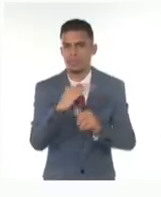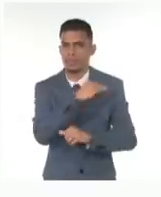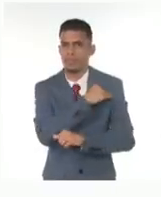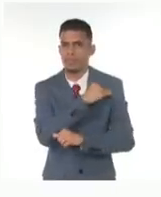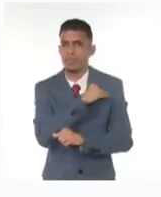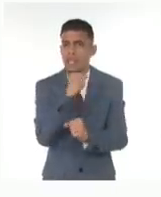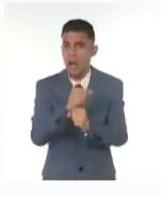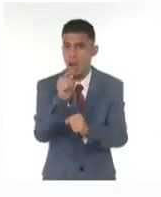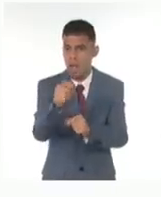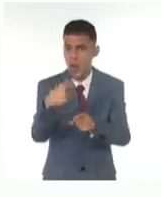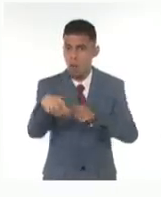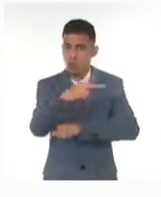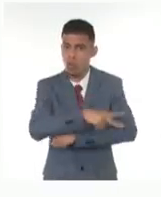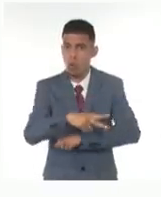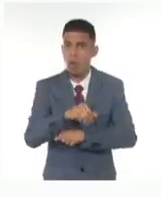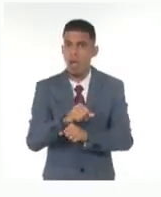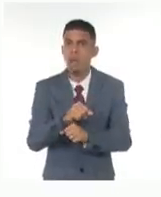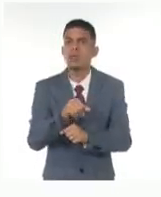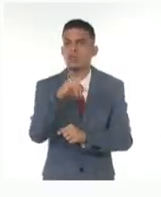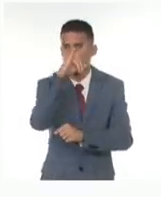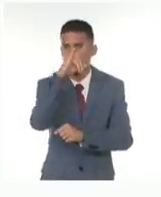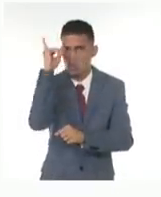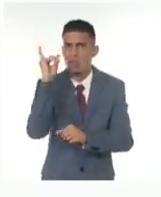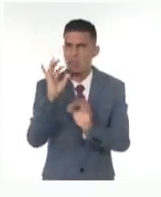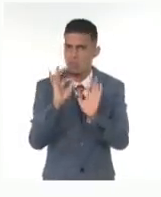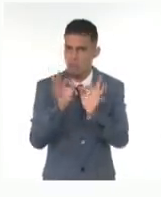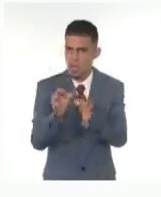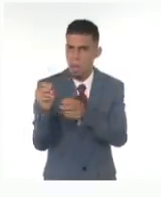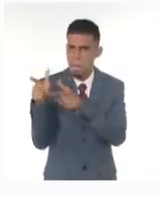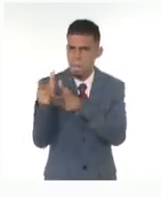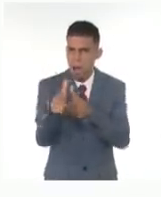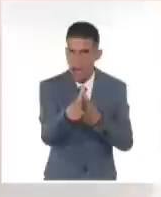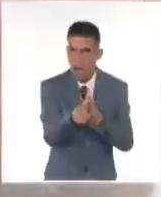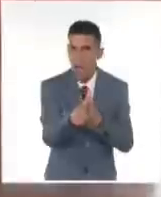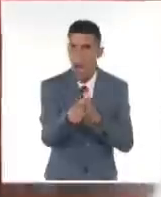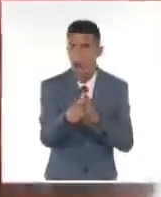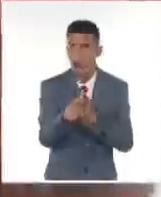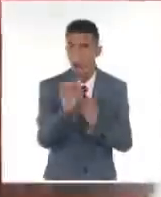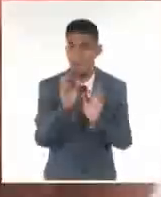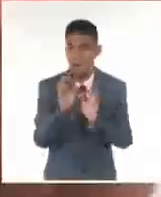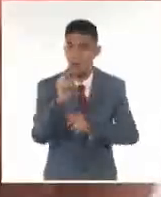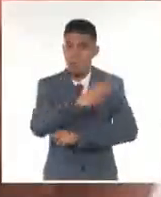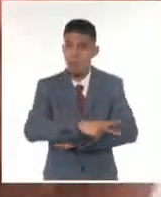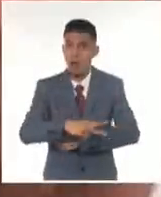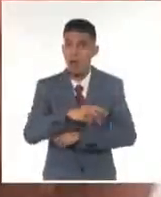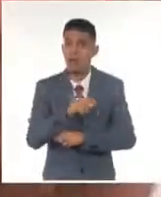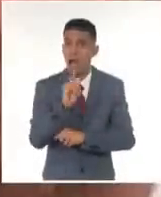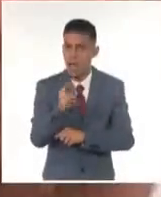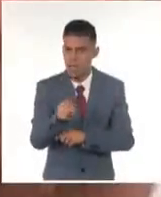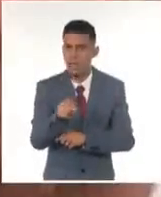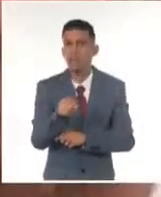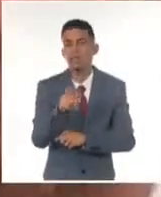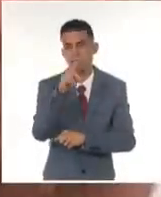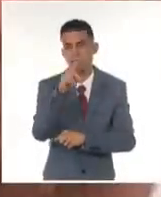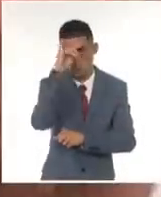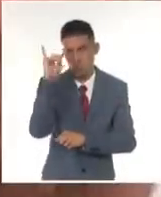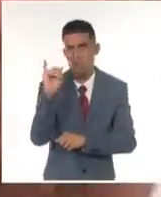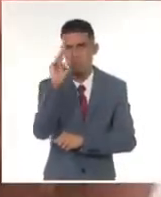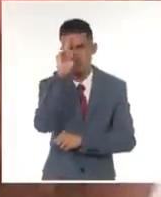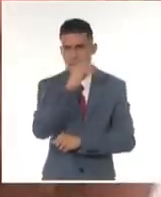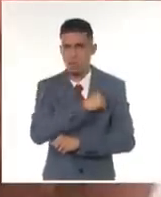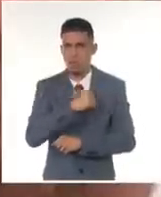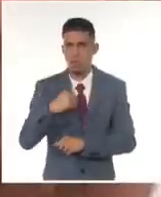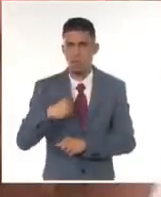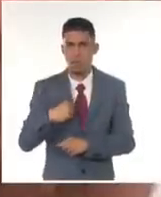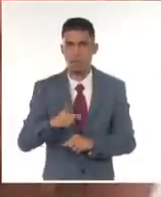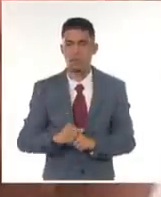Somalia, realizó un ataque aéreo en la zona donde se encontraban los médicos cubanos. Dada la naturaleza del conflicto en Somalia y la imposibilidad